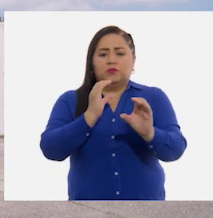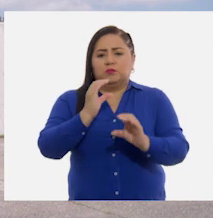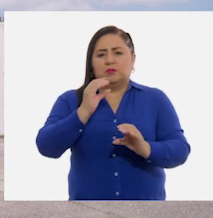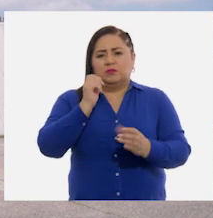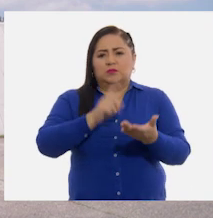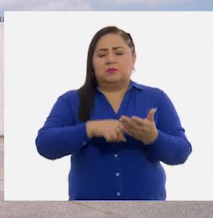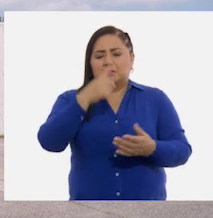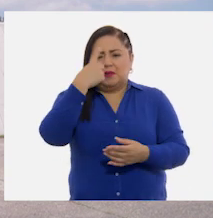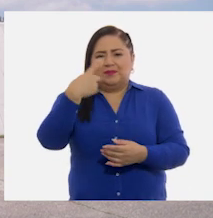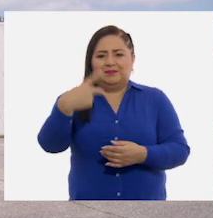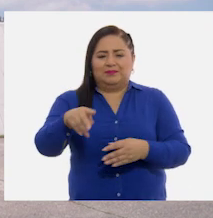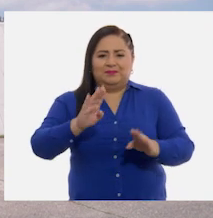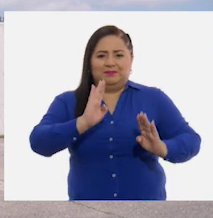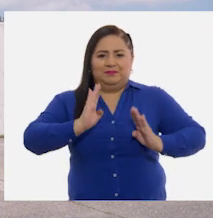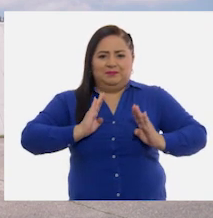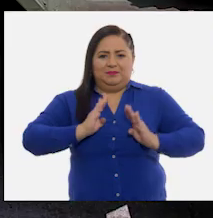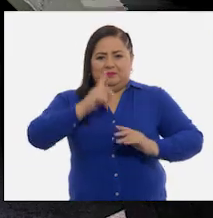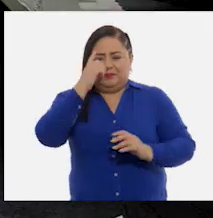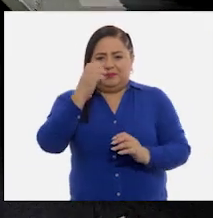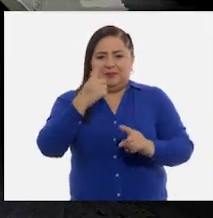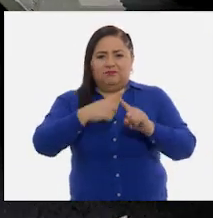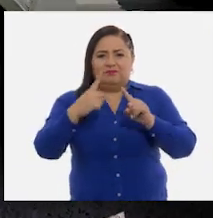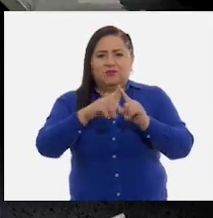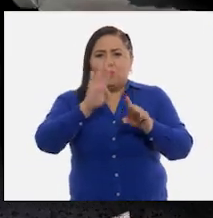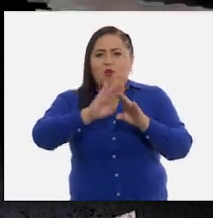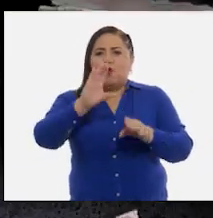se nos imparten clases de conducción.